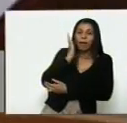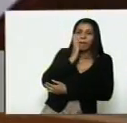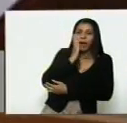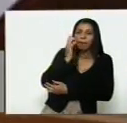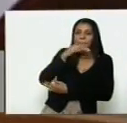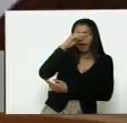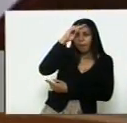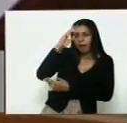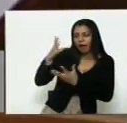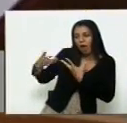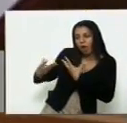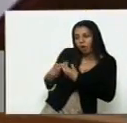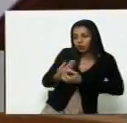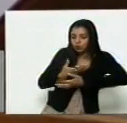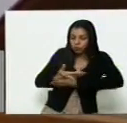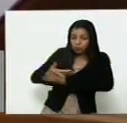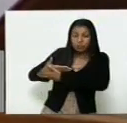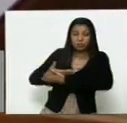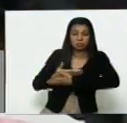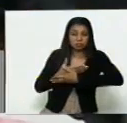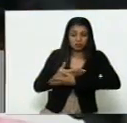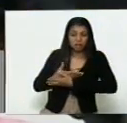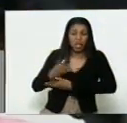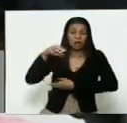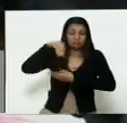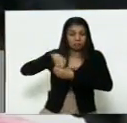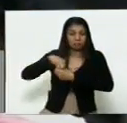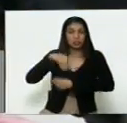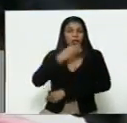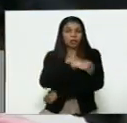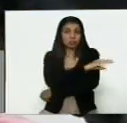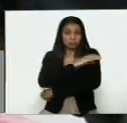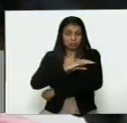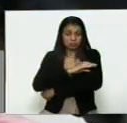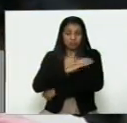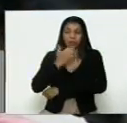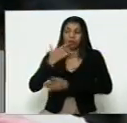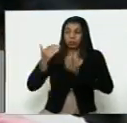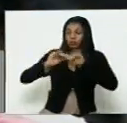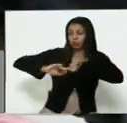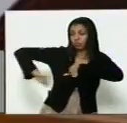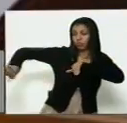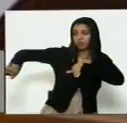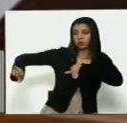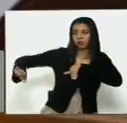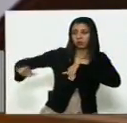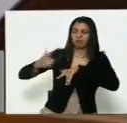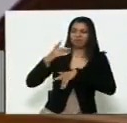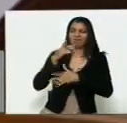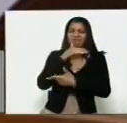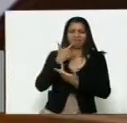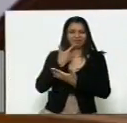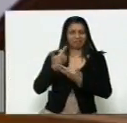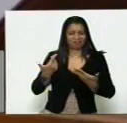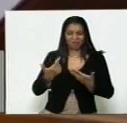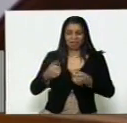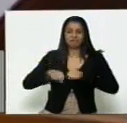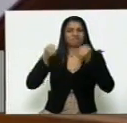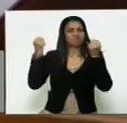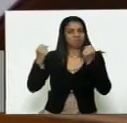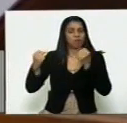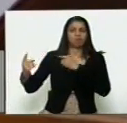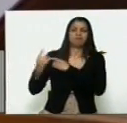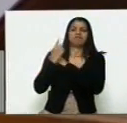padre mientras se encuentren en el centro de salud, toda vez que la separación injustificada es un acto de violencia